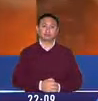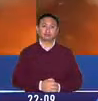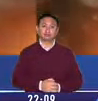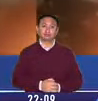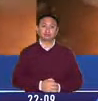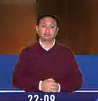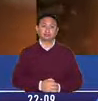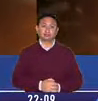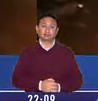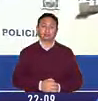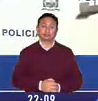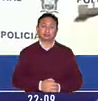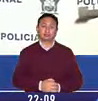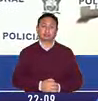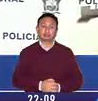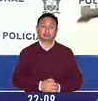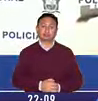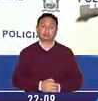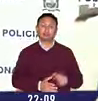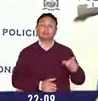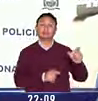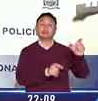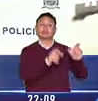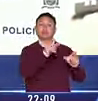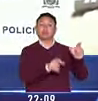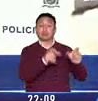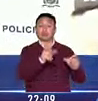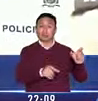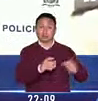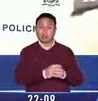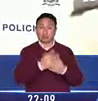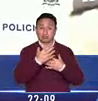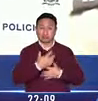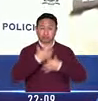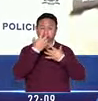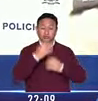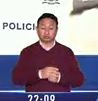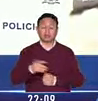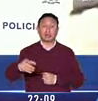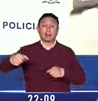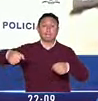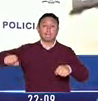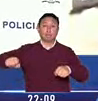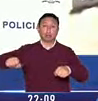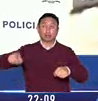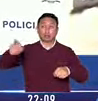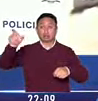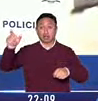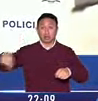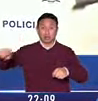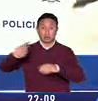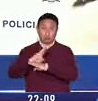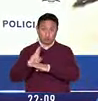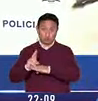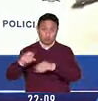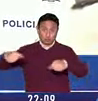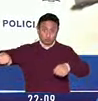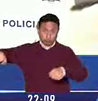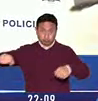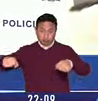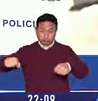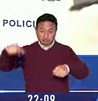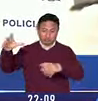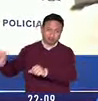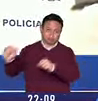a manera de escarmiento. El populacho habría incinerado una motocicleta que supuestamente